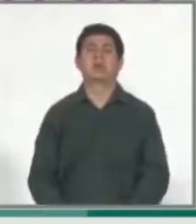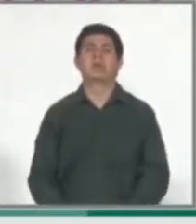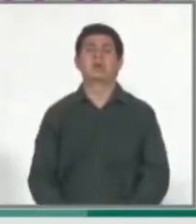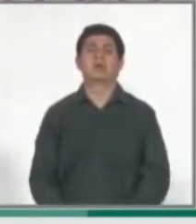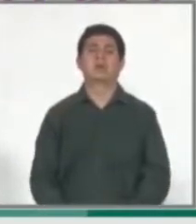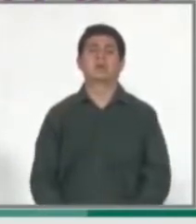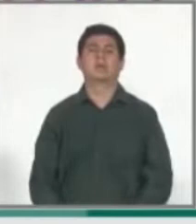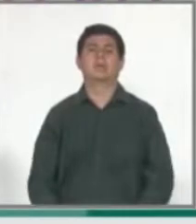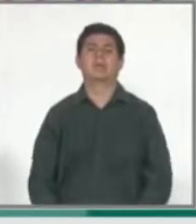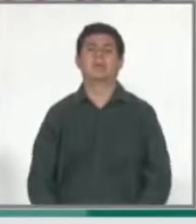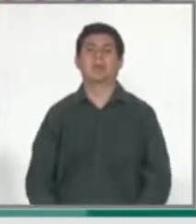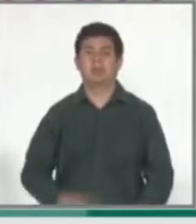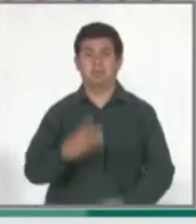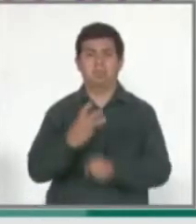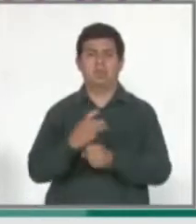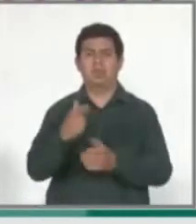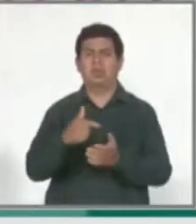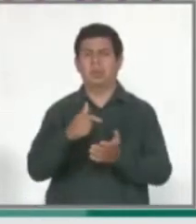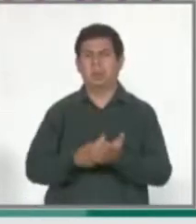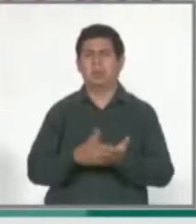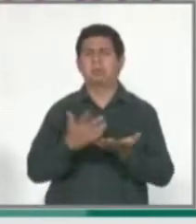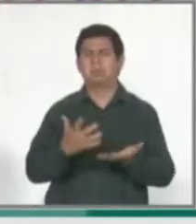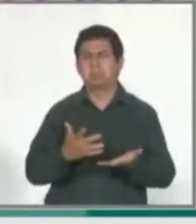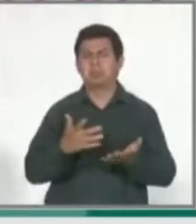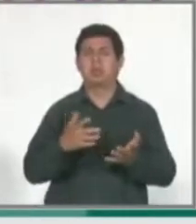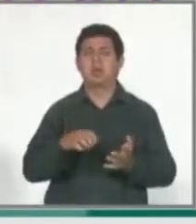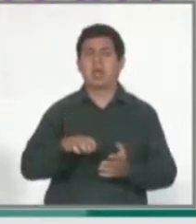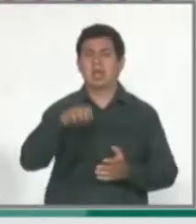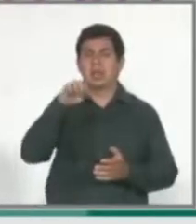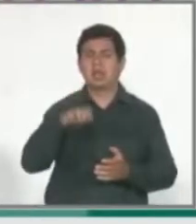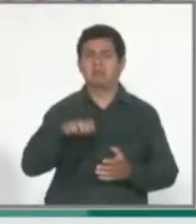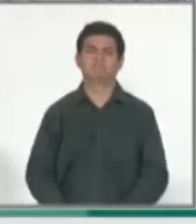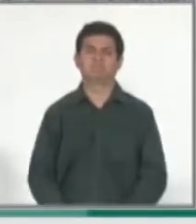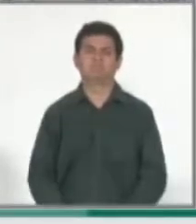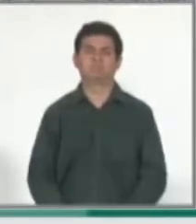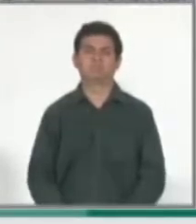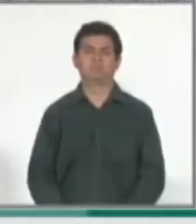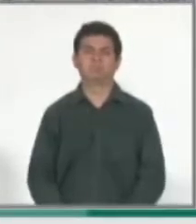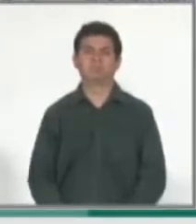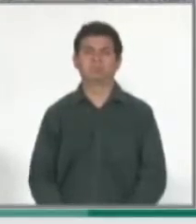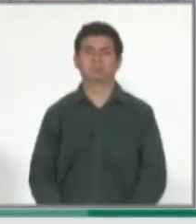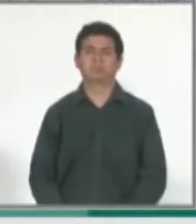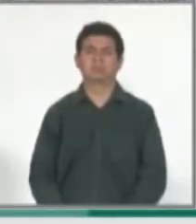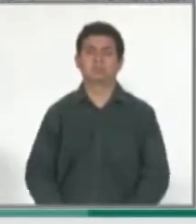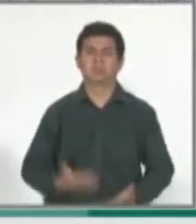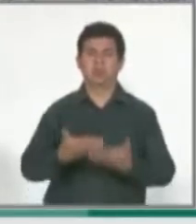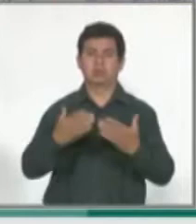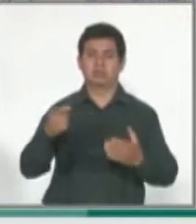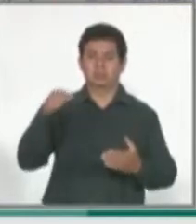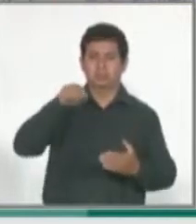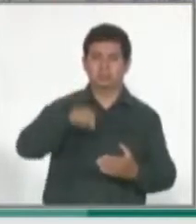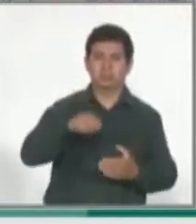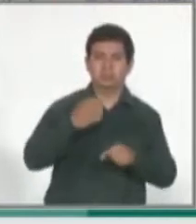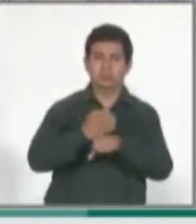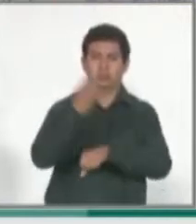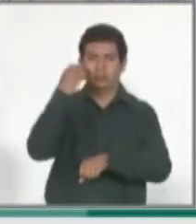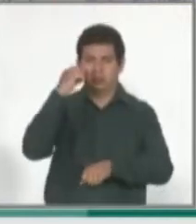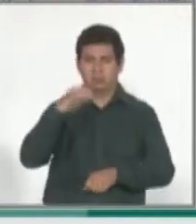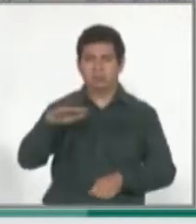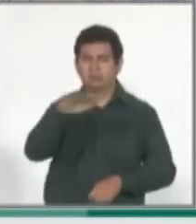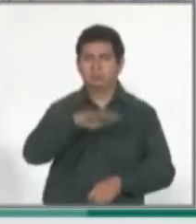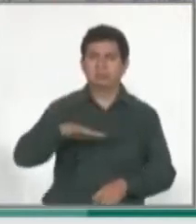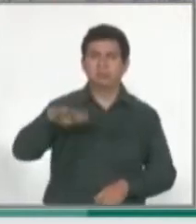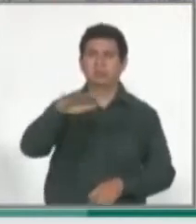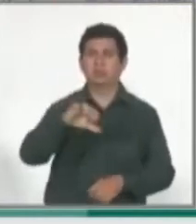se contabilizan dos defunciones que suman un total de 1.376 en el panorama estatal el reporte